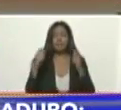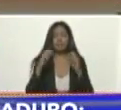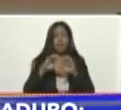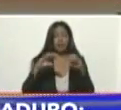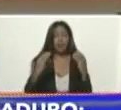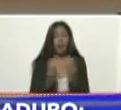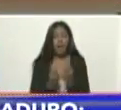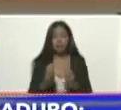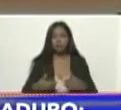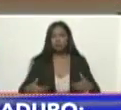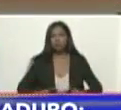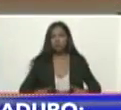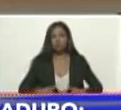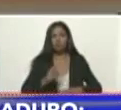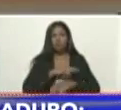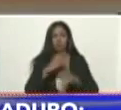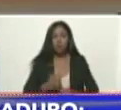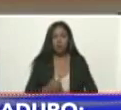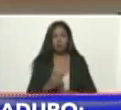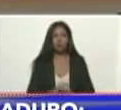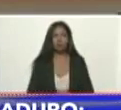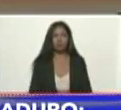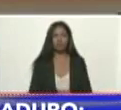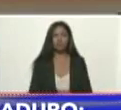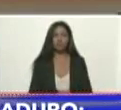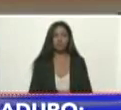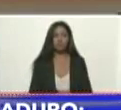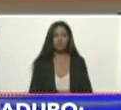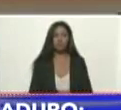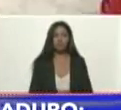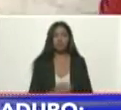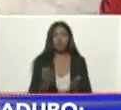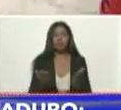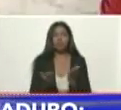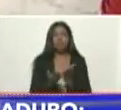ser intensa. Aristóbulo, César Trompi,